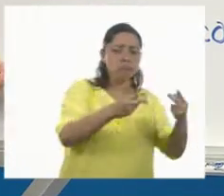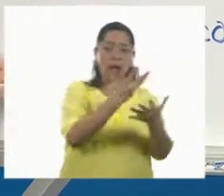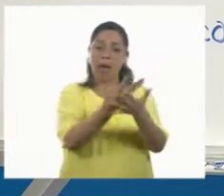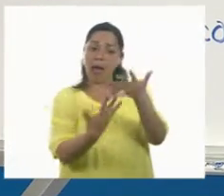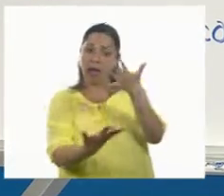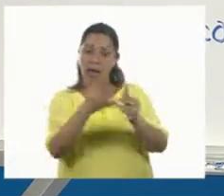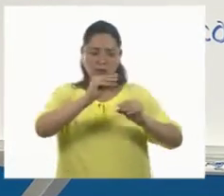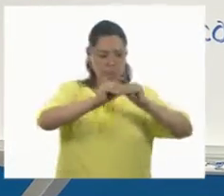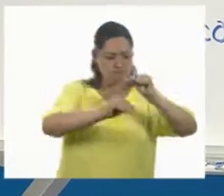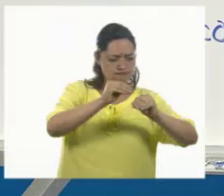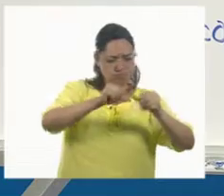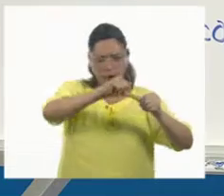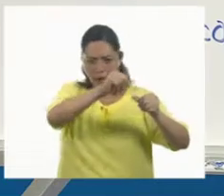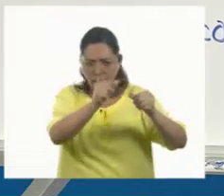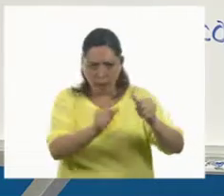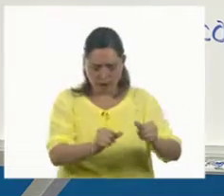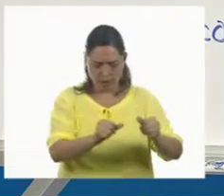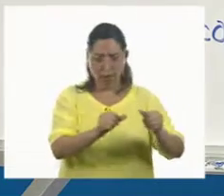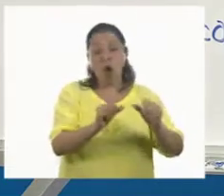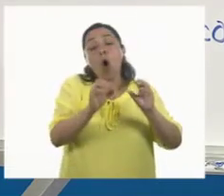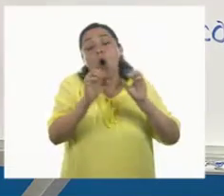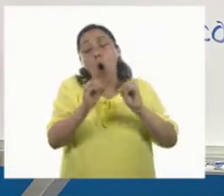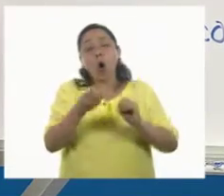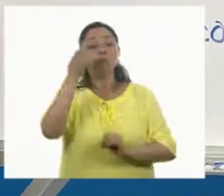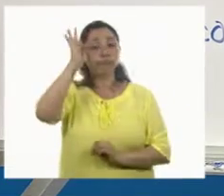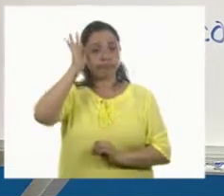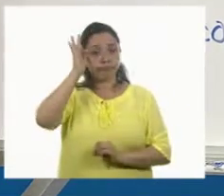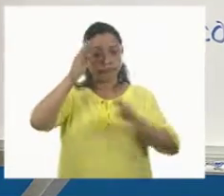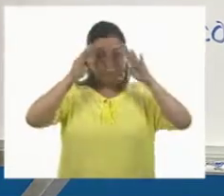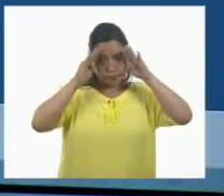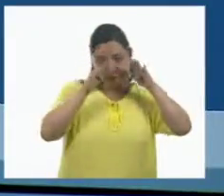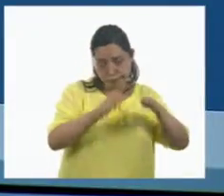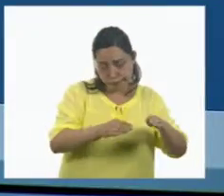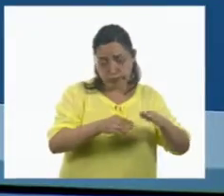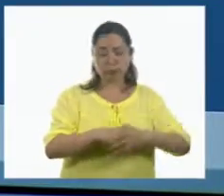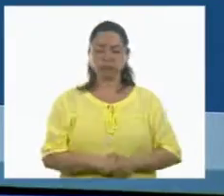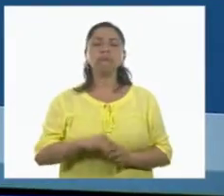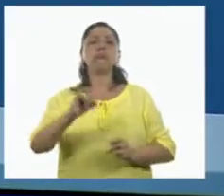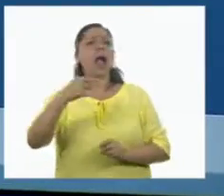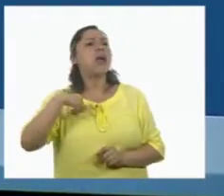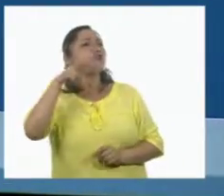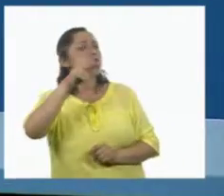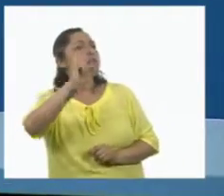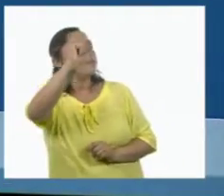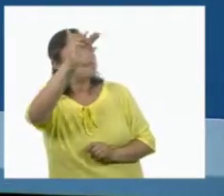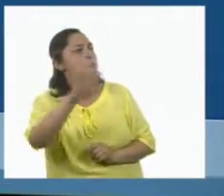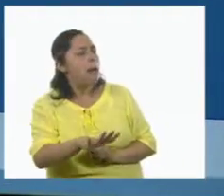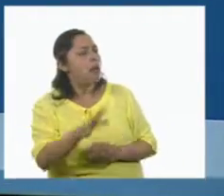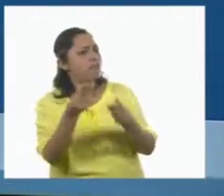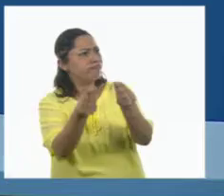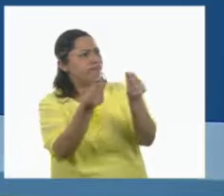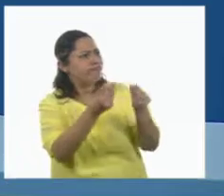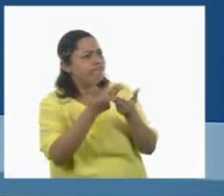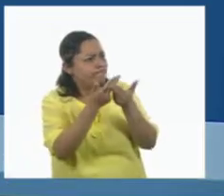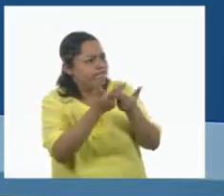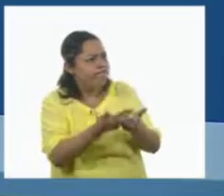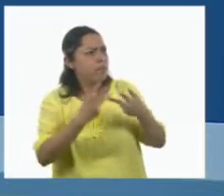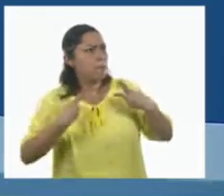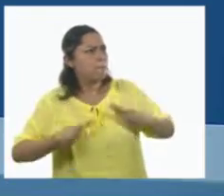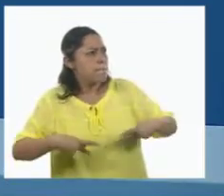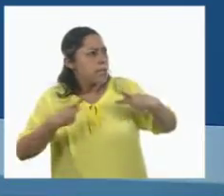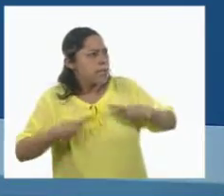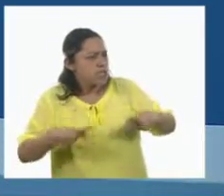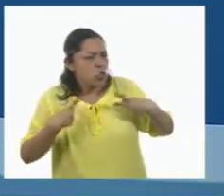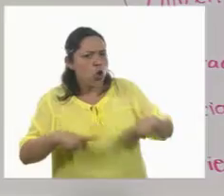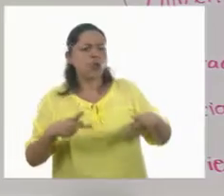se dedicaban al servicio doméstico. Yo vi en la imagen, maestra, que había mucha gente